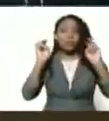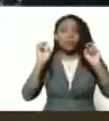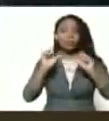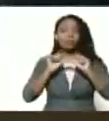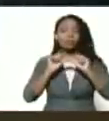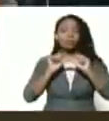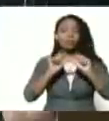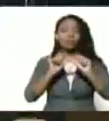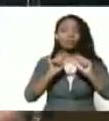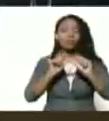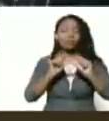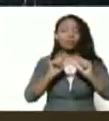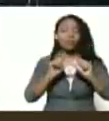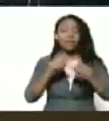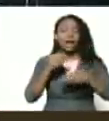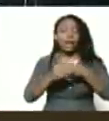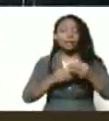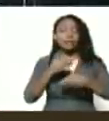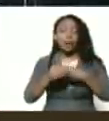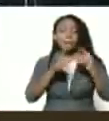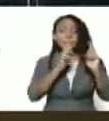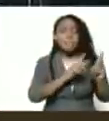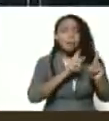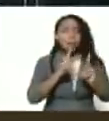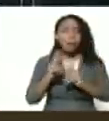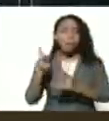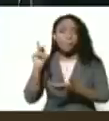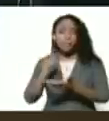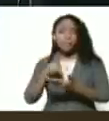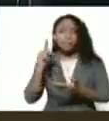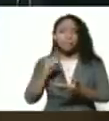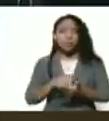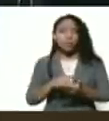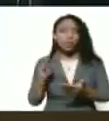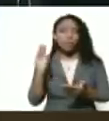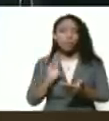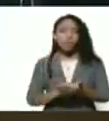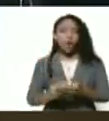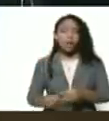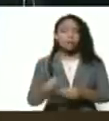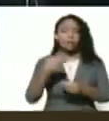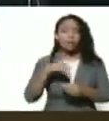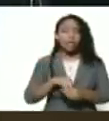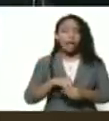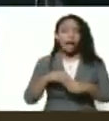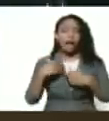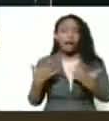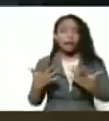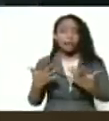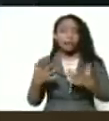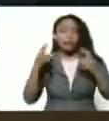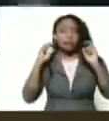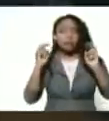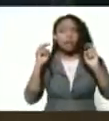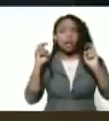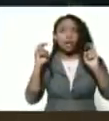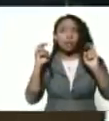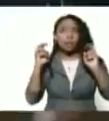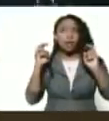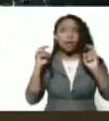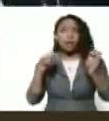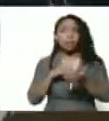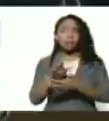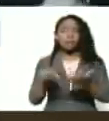seguida, bueno, intencionada, planificada, con participación de la oposición interna en lo que sería el